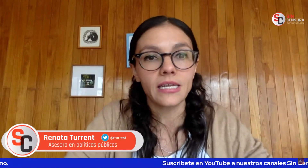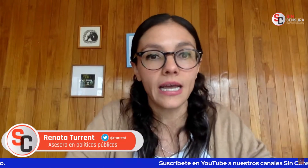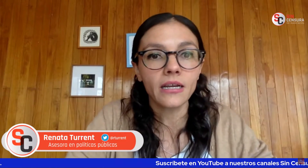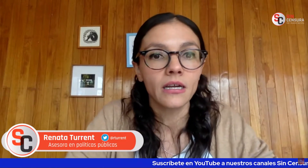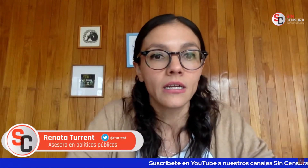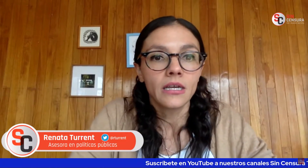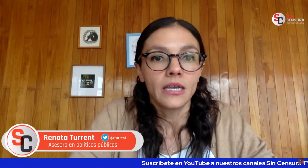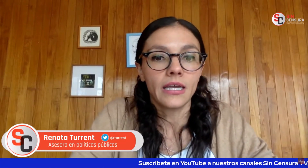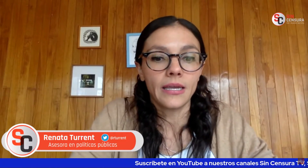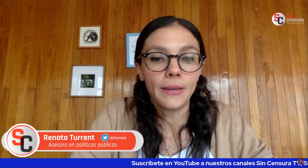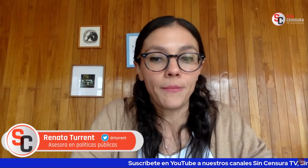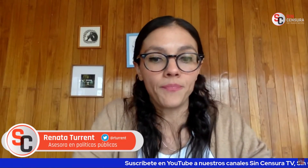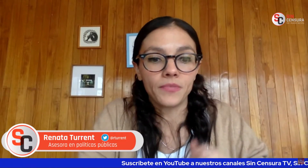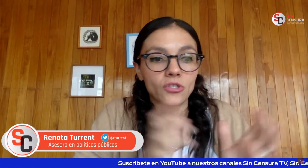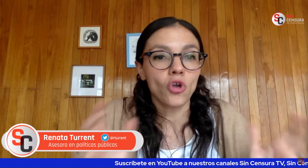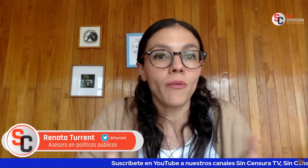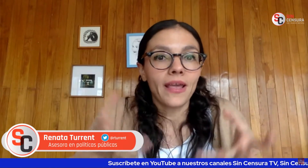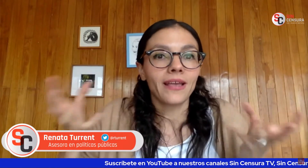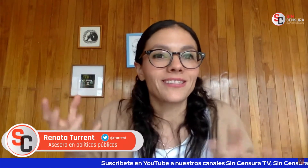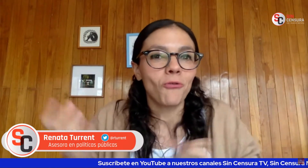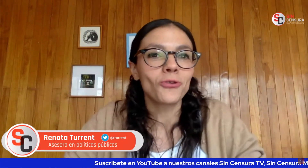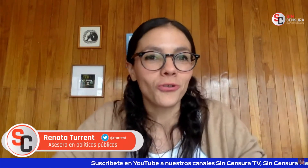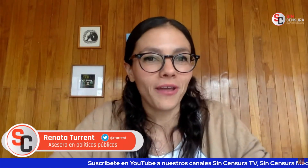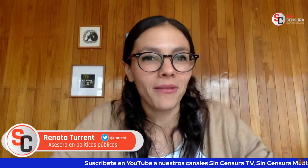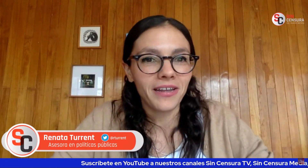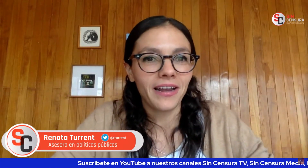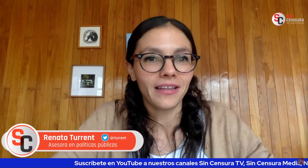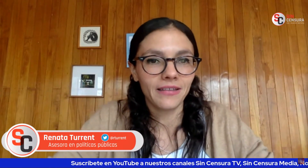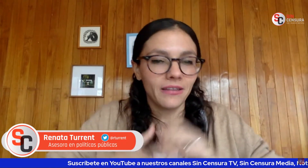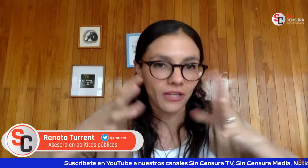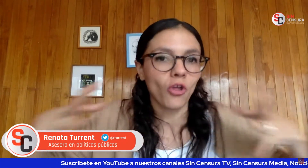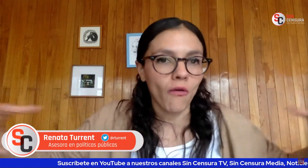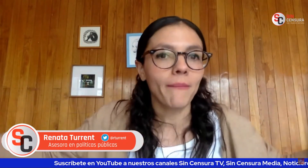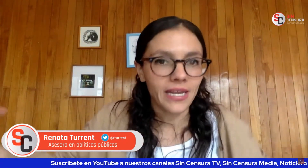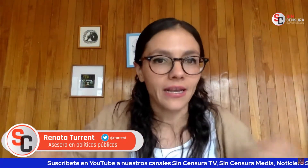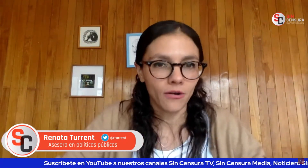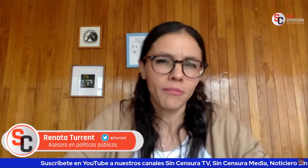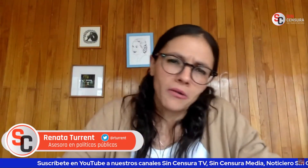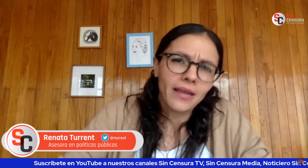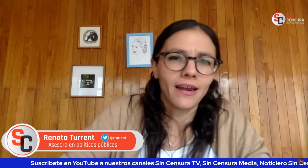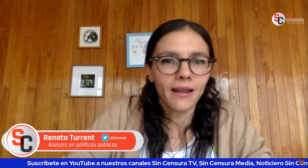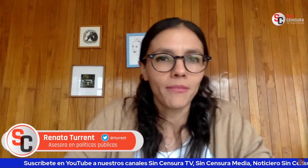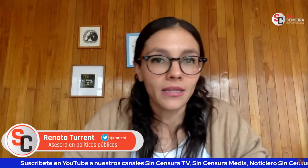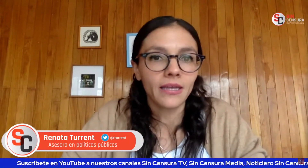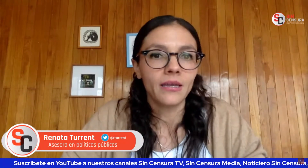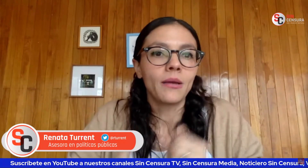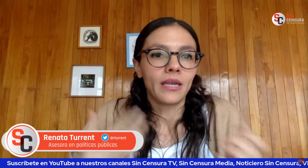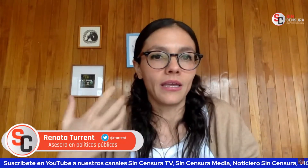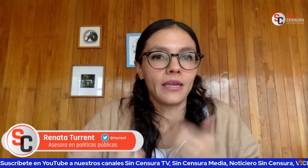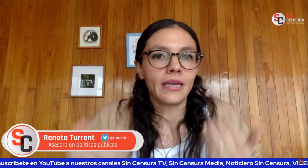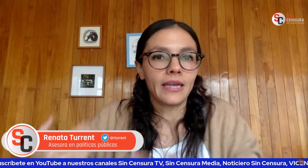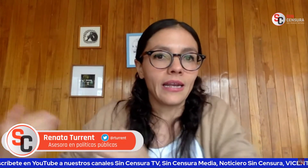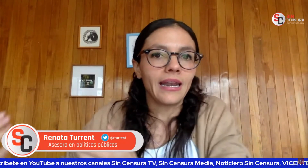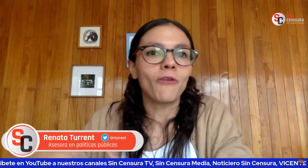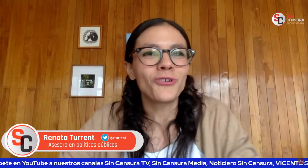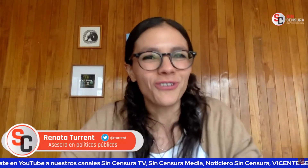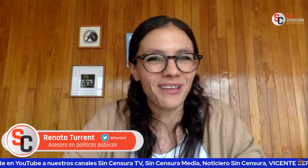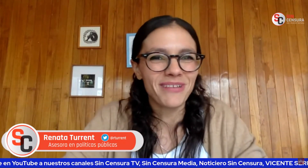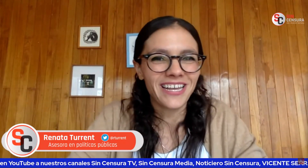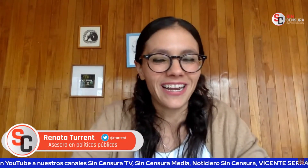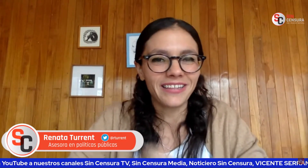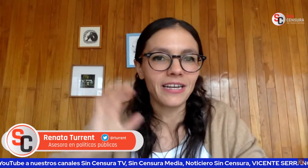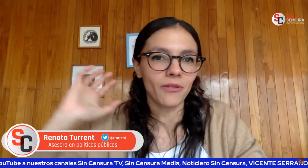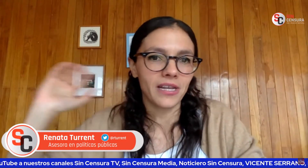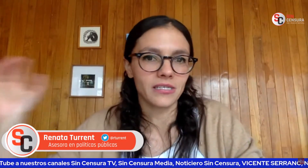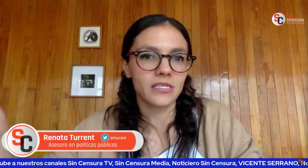que hace en la CELAC, sobre esta unión de América, de toda América, ¿no? Pero que claramente la unión